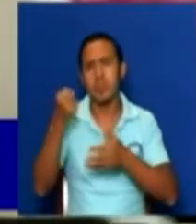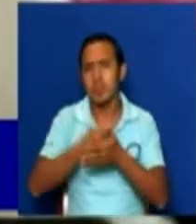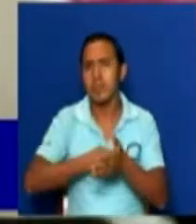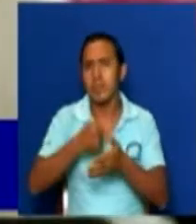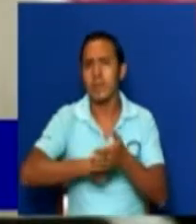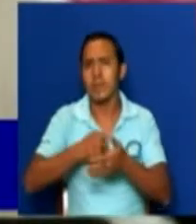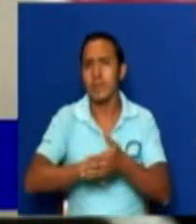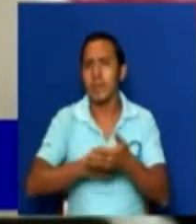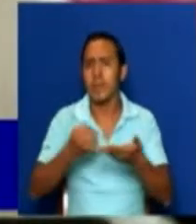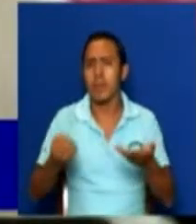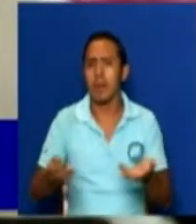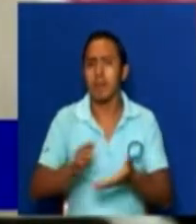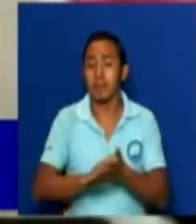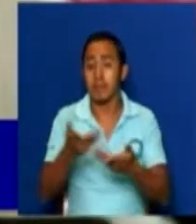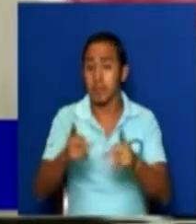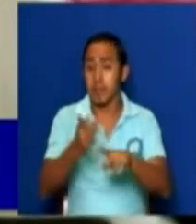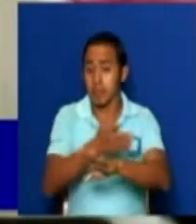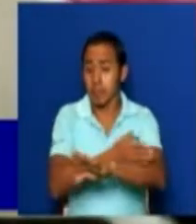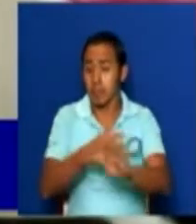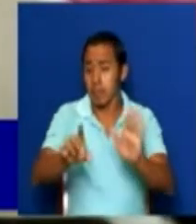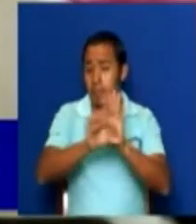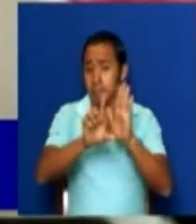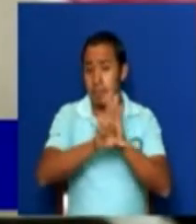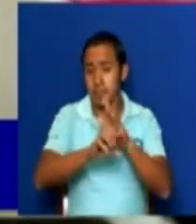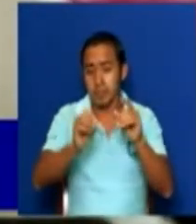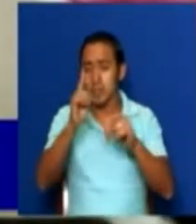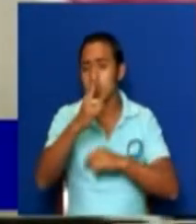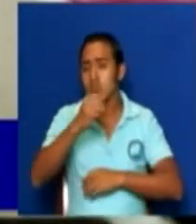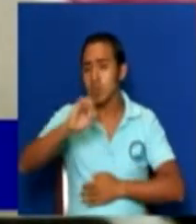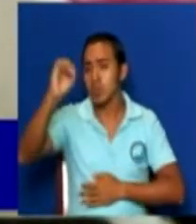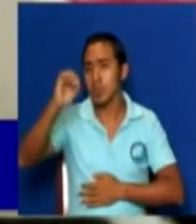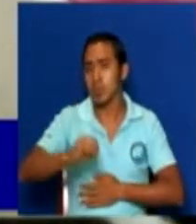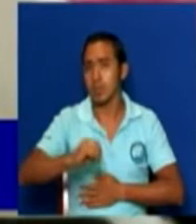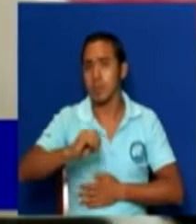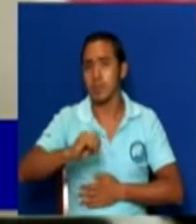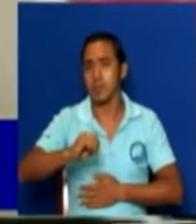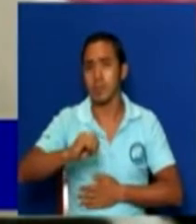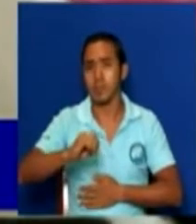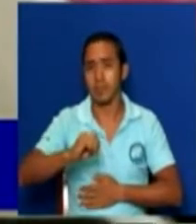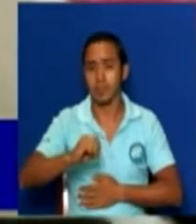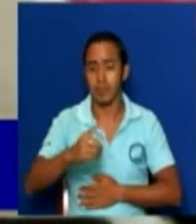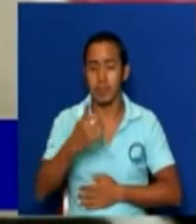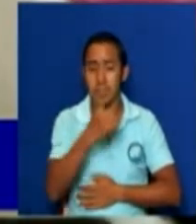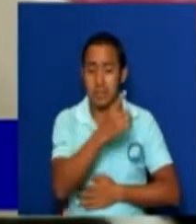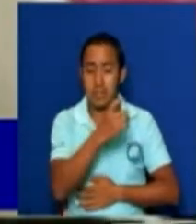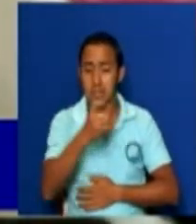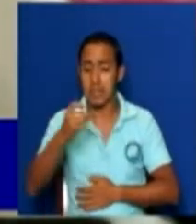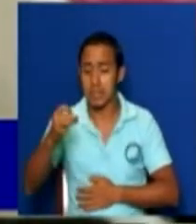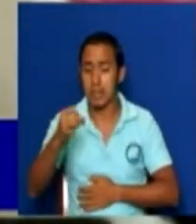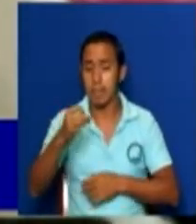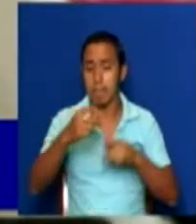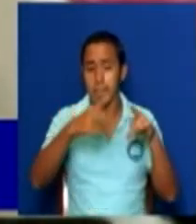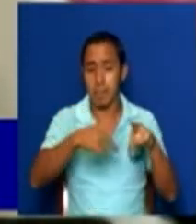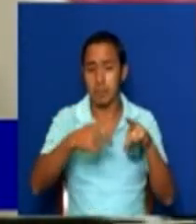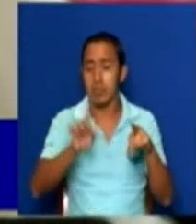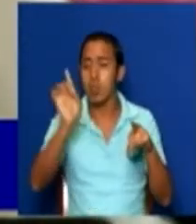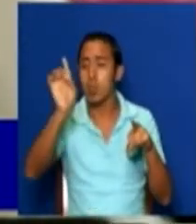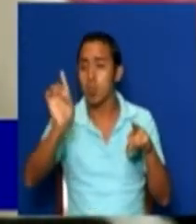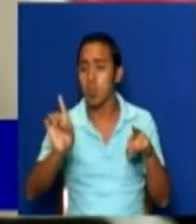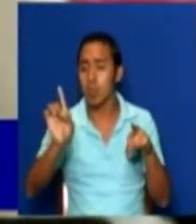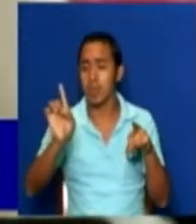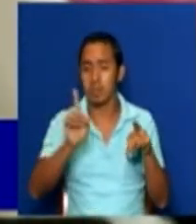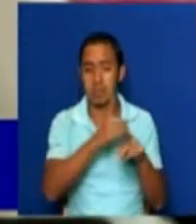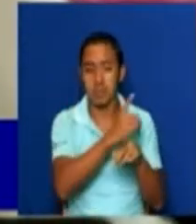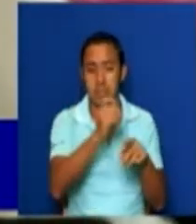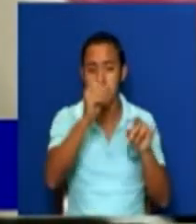Todavía es mínimo, pero antes de la ley era el 1%. O sea, de cada 100 asistentes del hogar, solamente